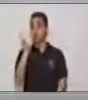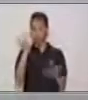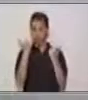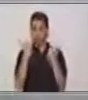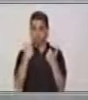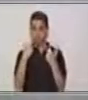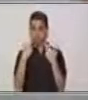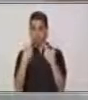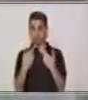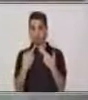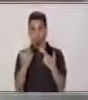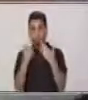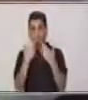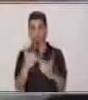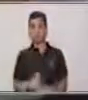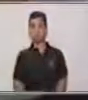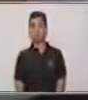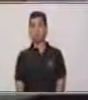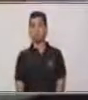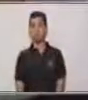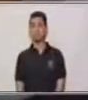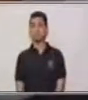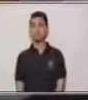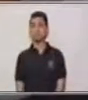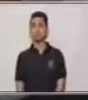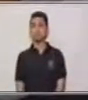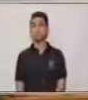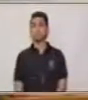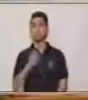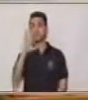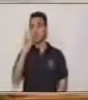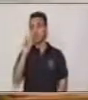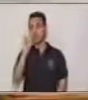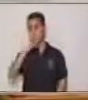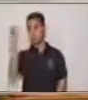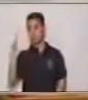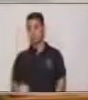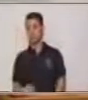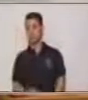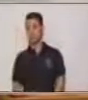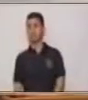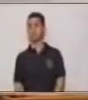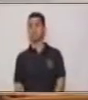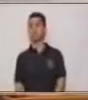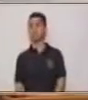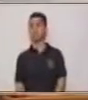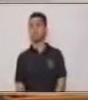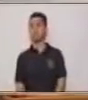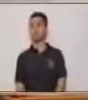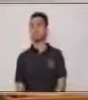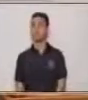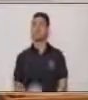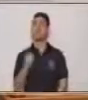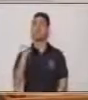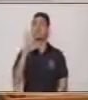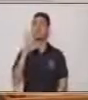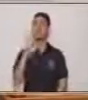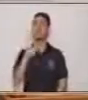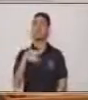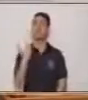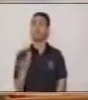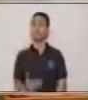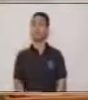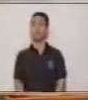casa. Un 50%. Y la número 5